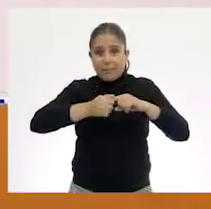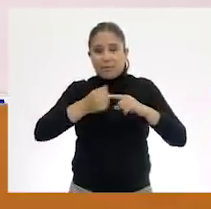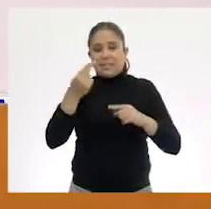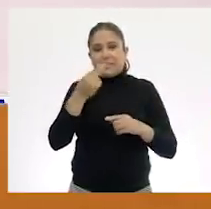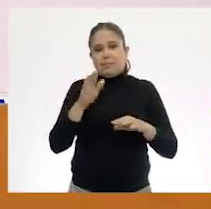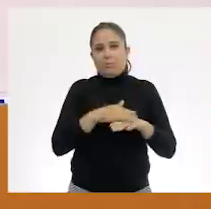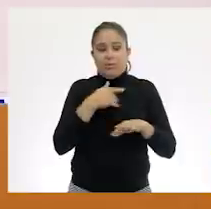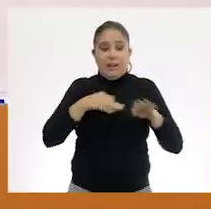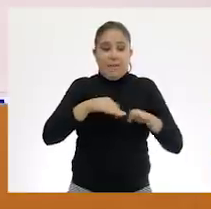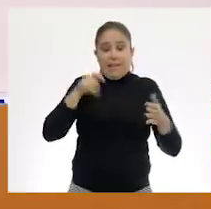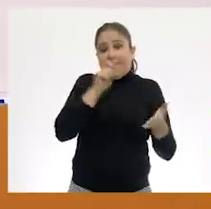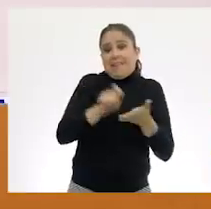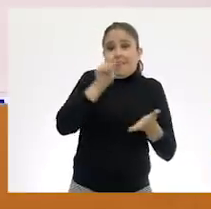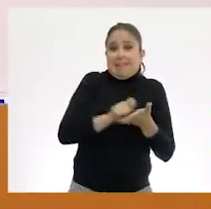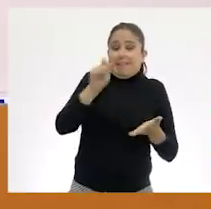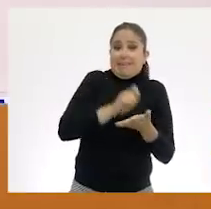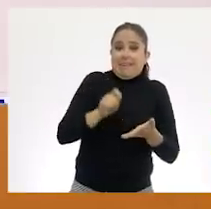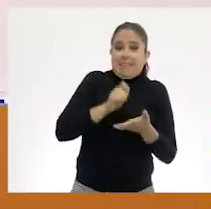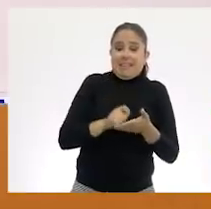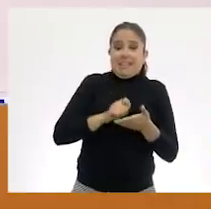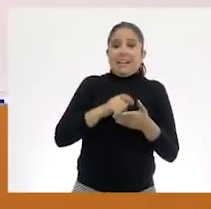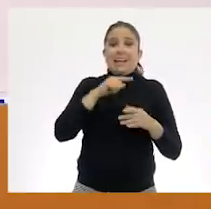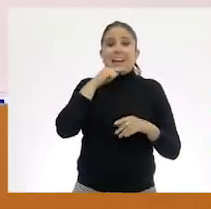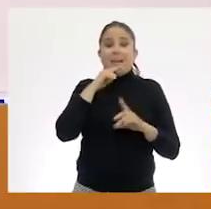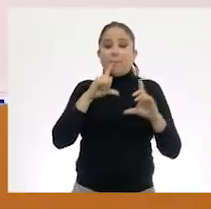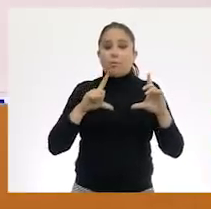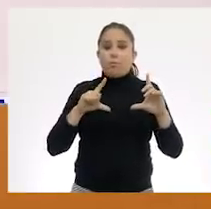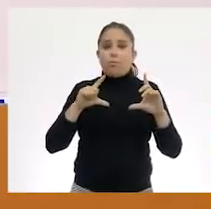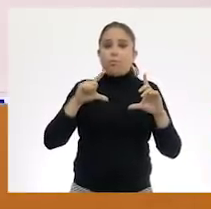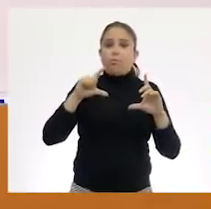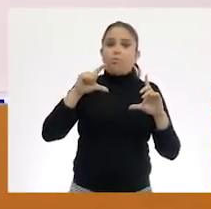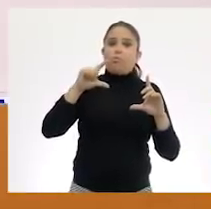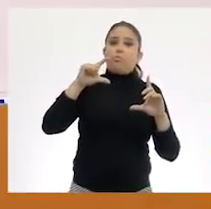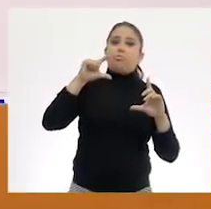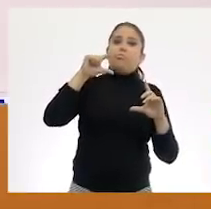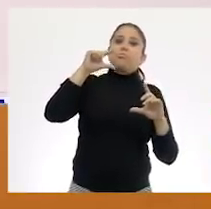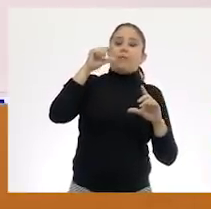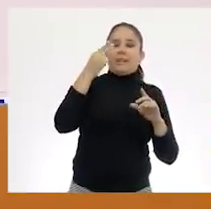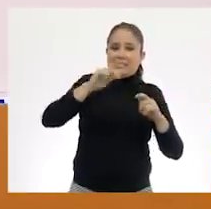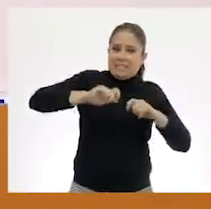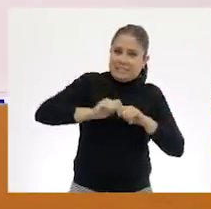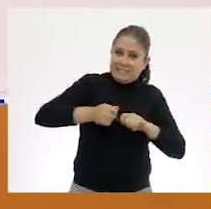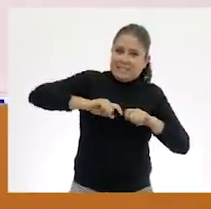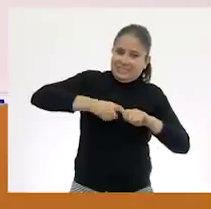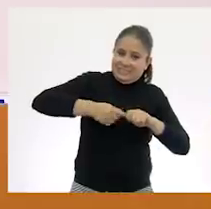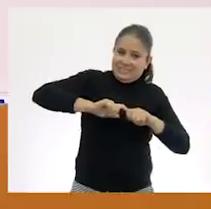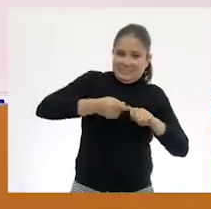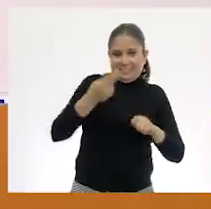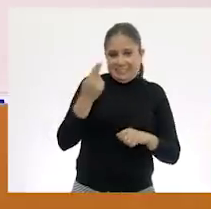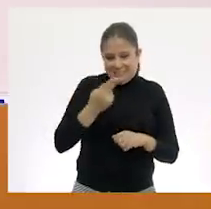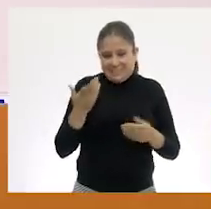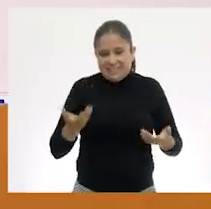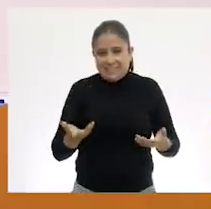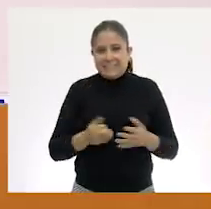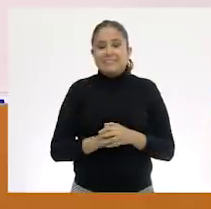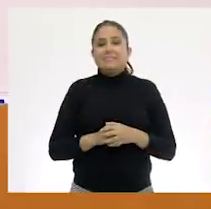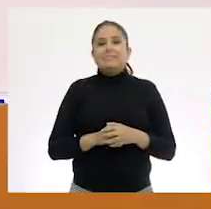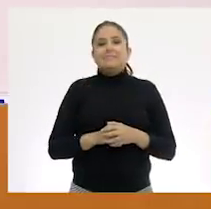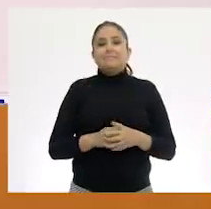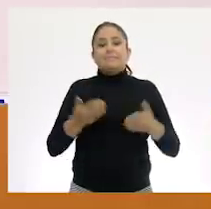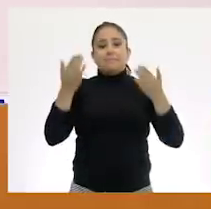mucho, o yo quiero trabajar mucho, y me voy a ir acabando la punta de ese lápiz, y para eso necesito mis sacapuntas. Muy bien. Para